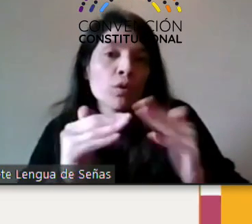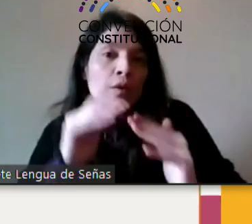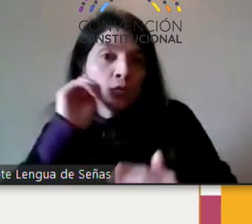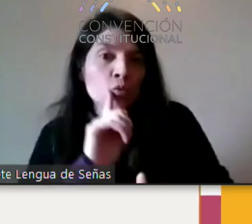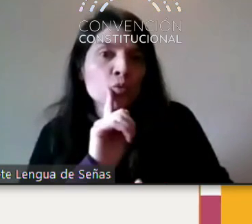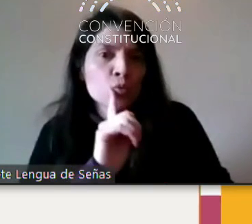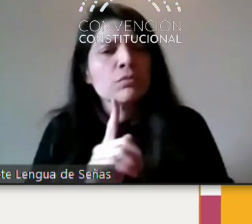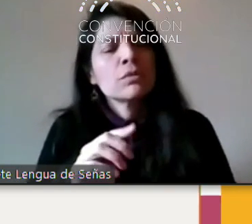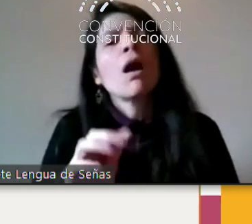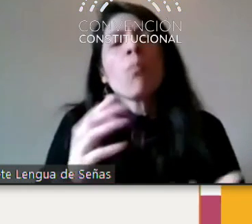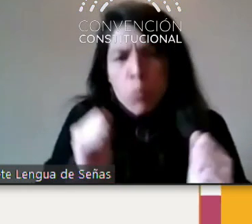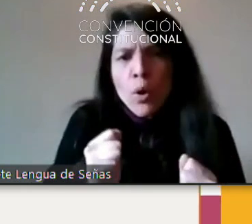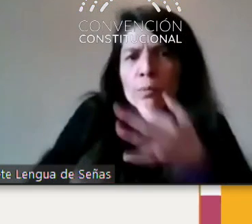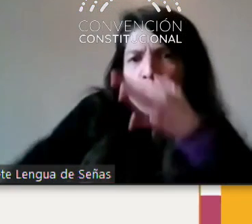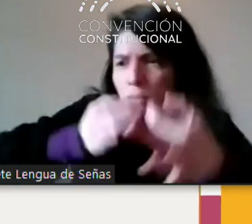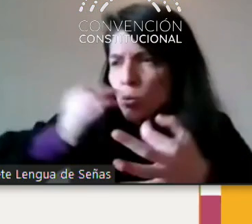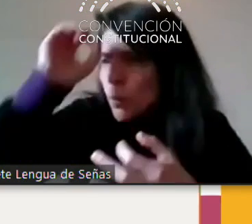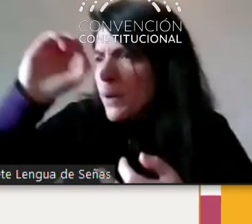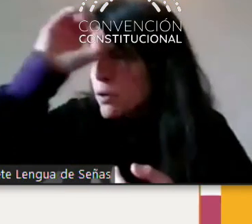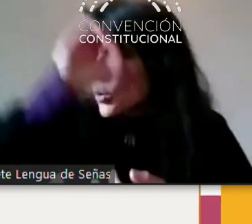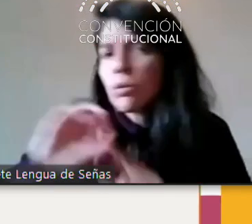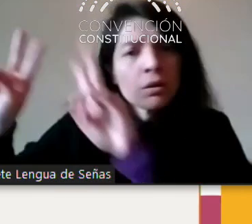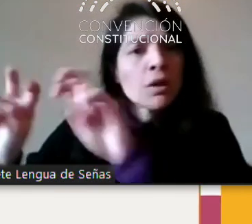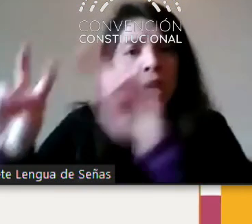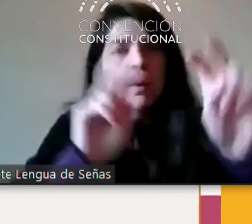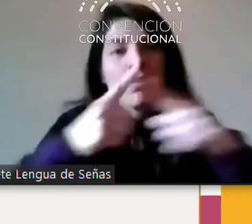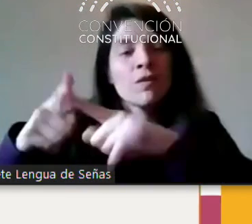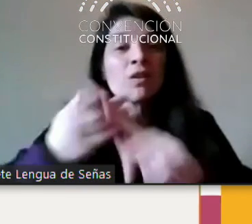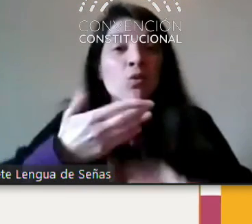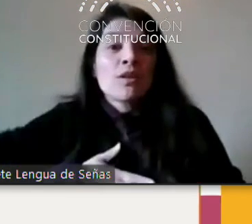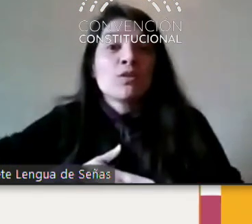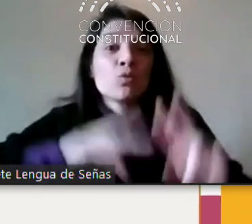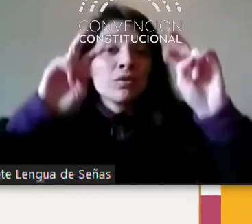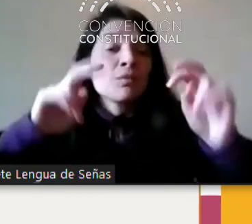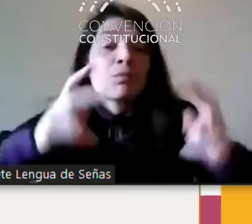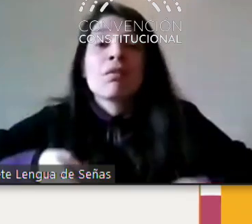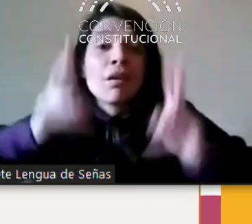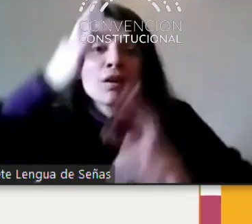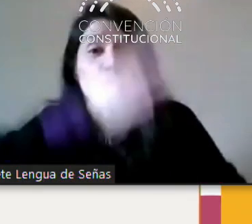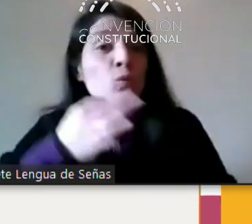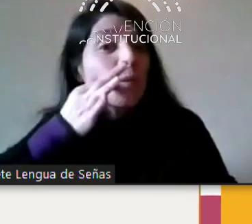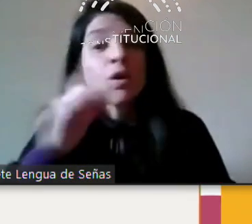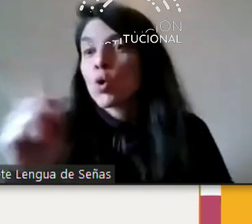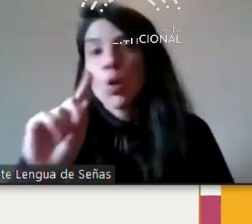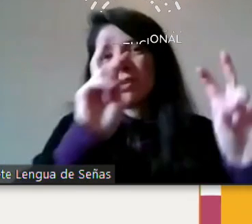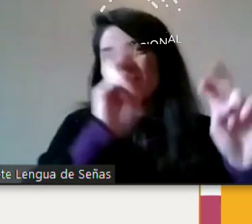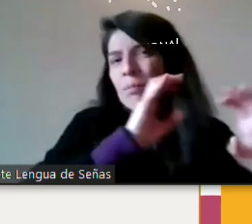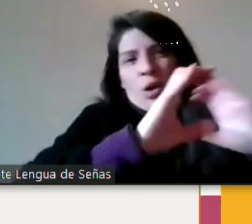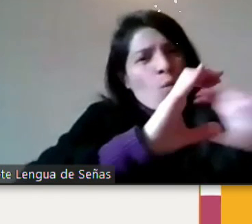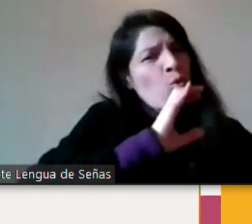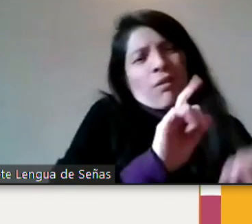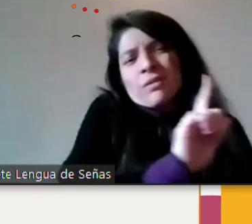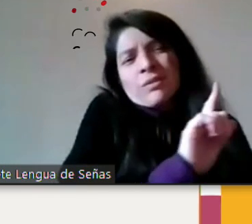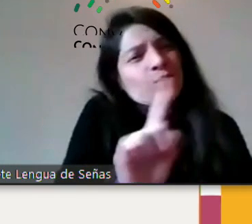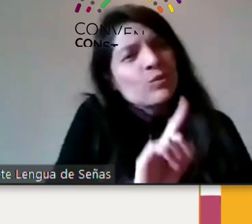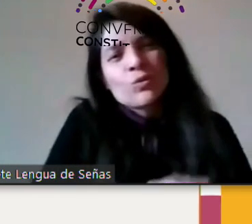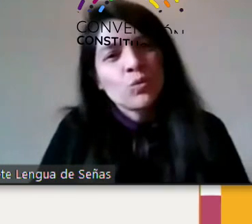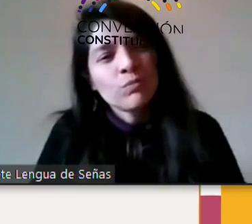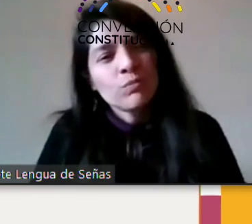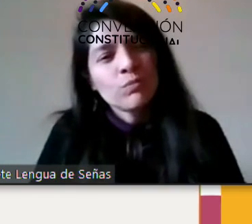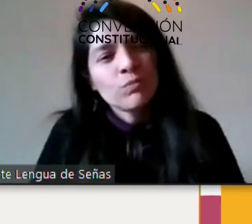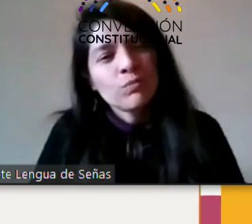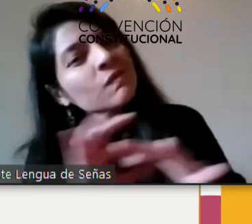todos los temas. Y nuestro tema es de derechos humanos, no de comunicación. ¿Por qué? Y ahora los puedo